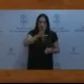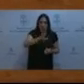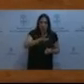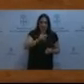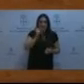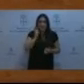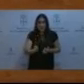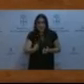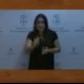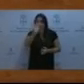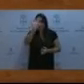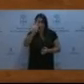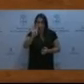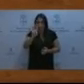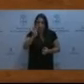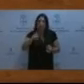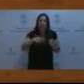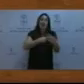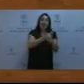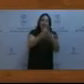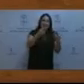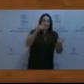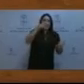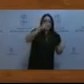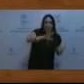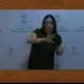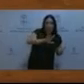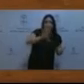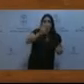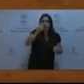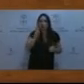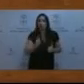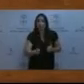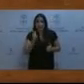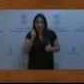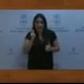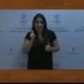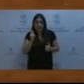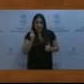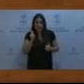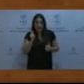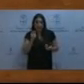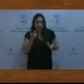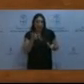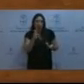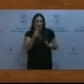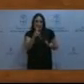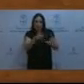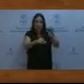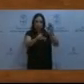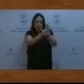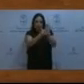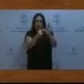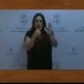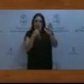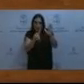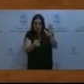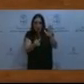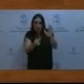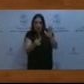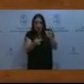después, 16 denuncias y 4 fallos después, siguen vulnerando los derechos constitucionales de las personas con